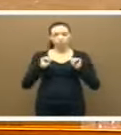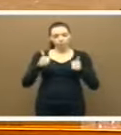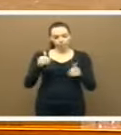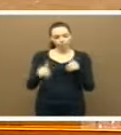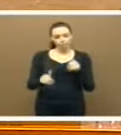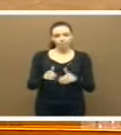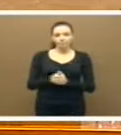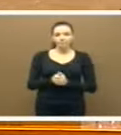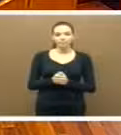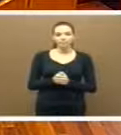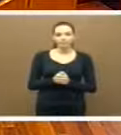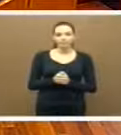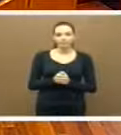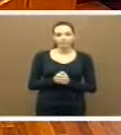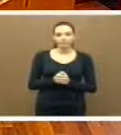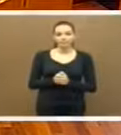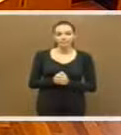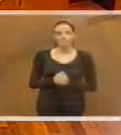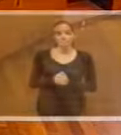votación.